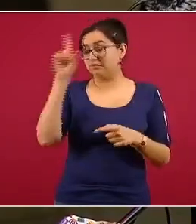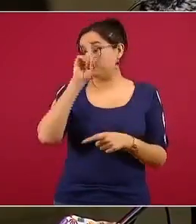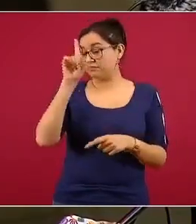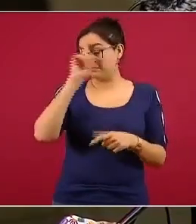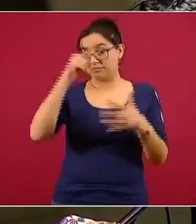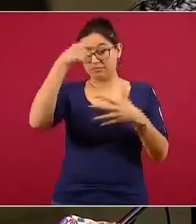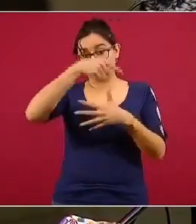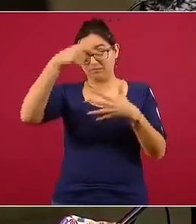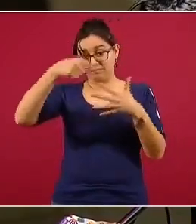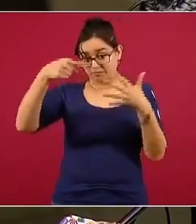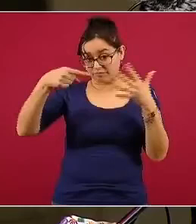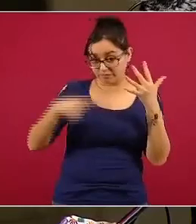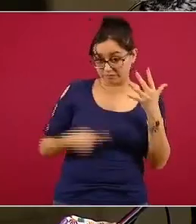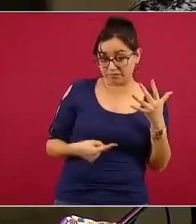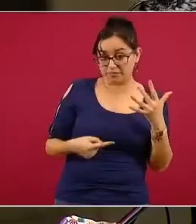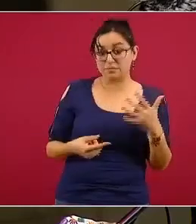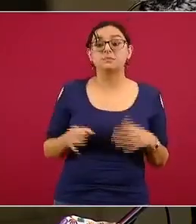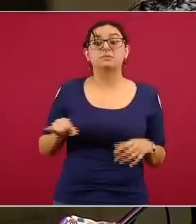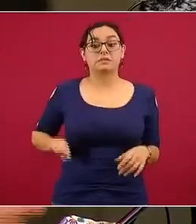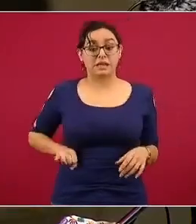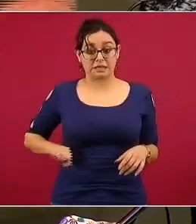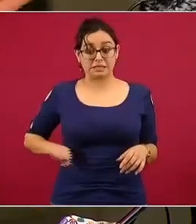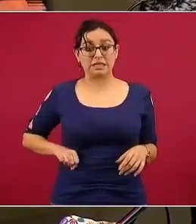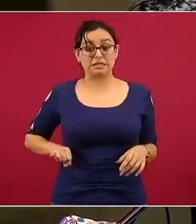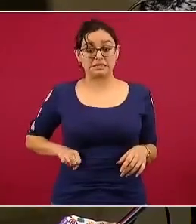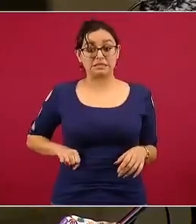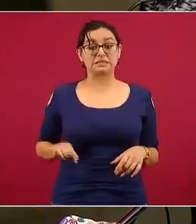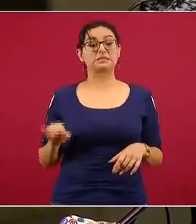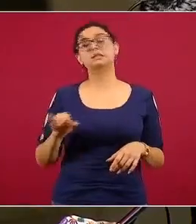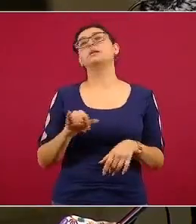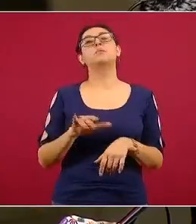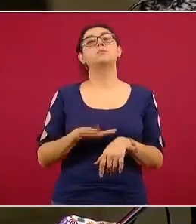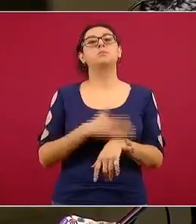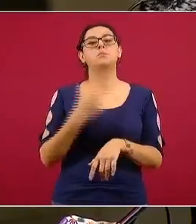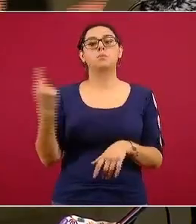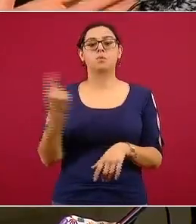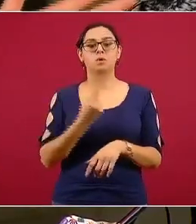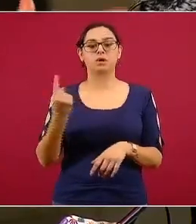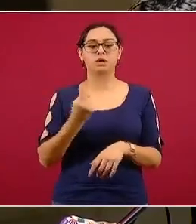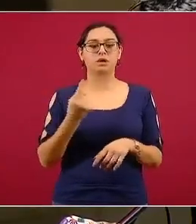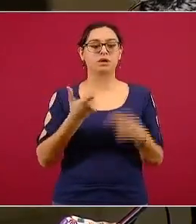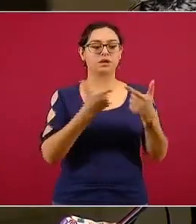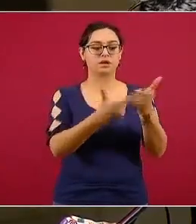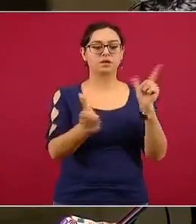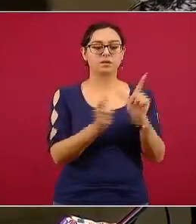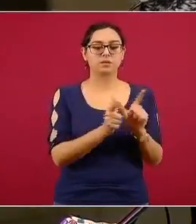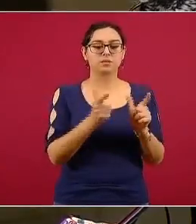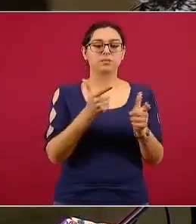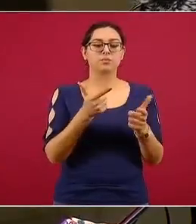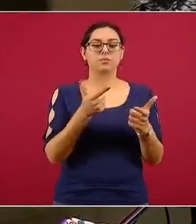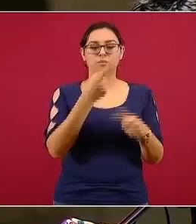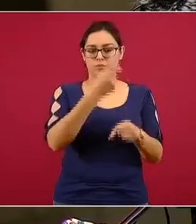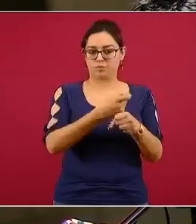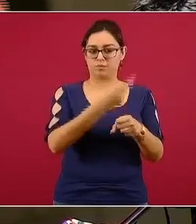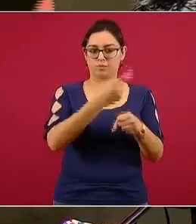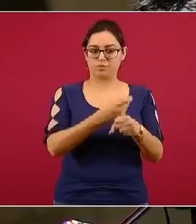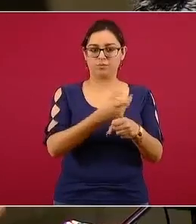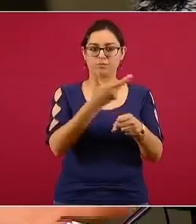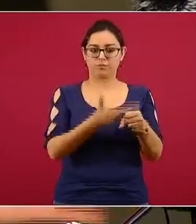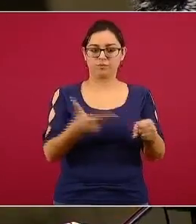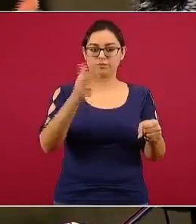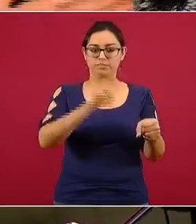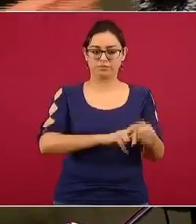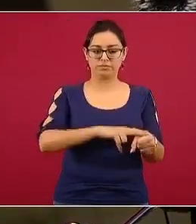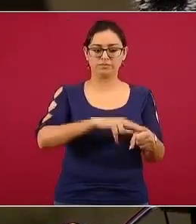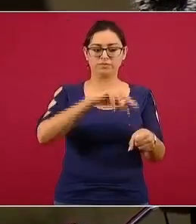recomendaciones. Justamente esto es muy interesante porque después de los médicos y todo el personal que nos